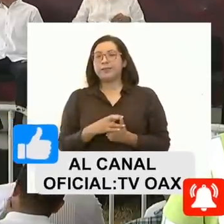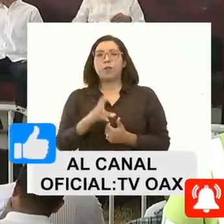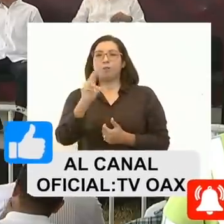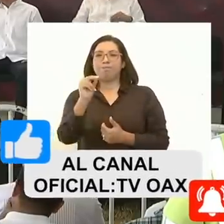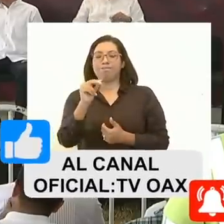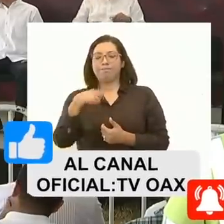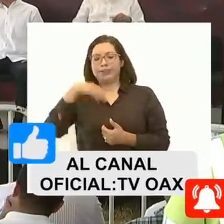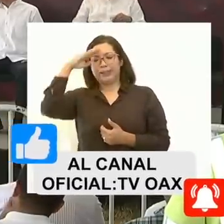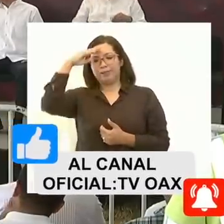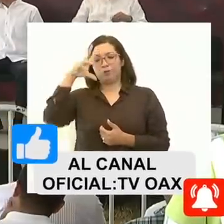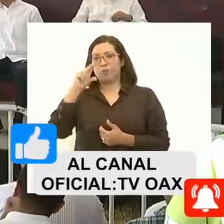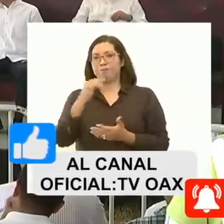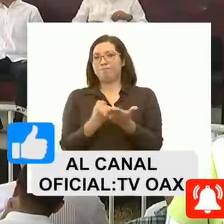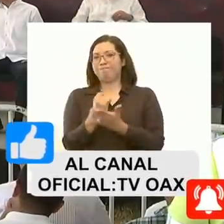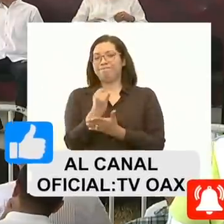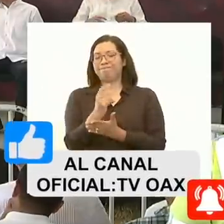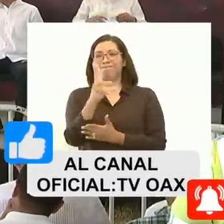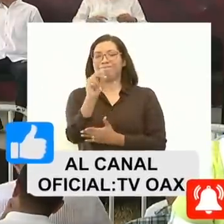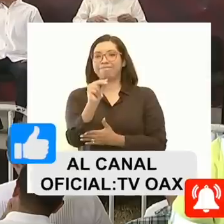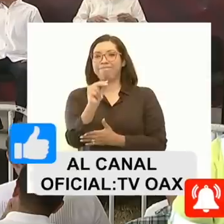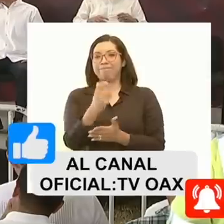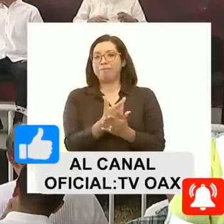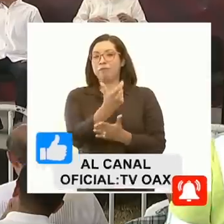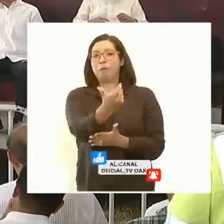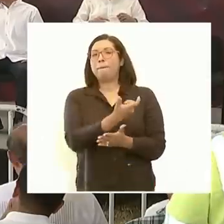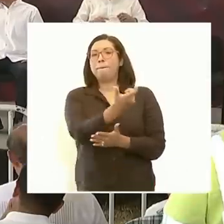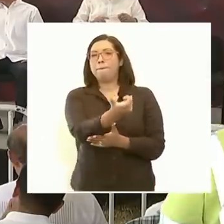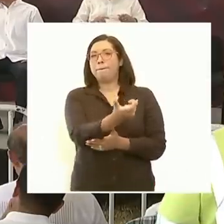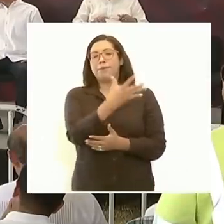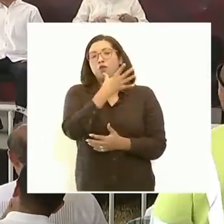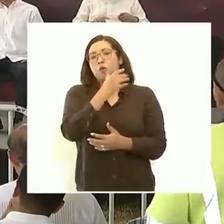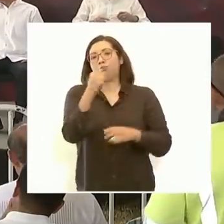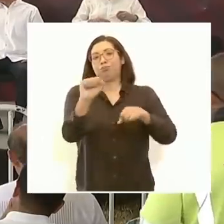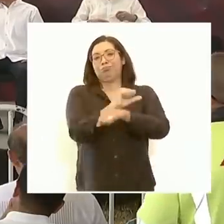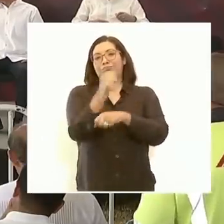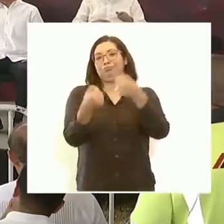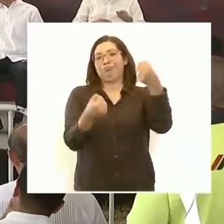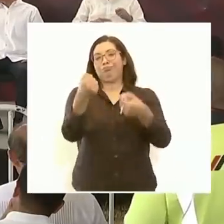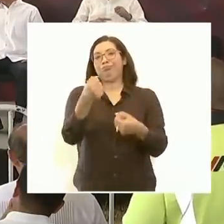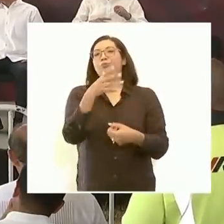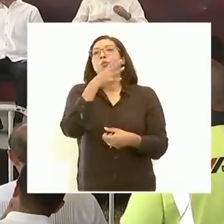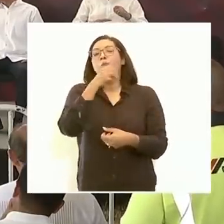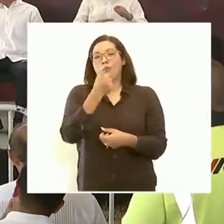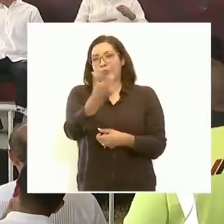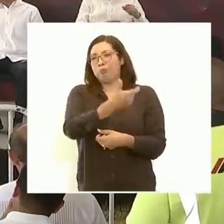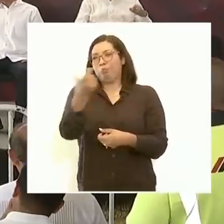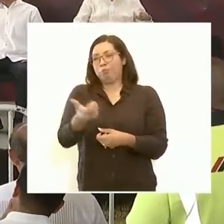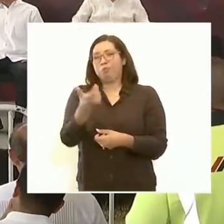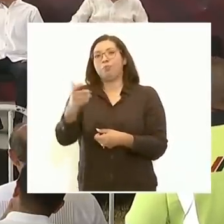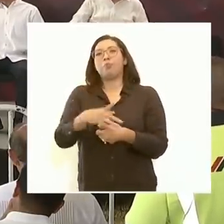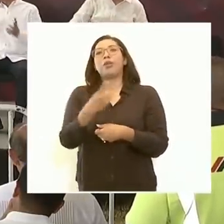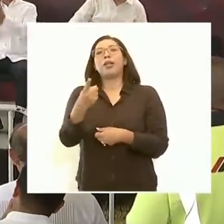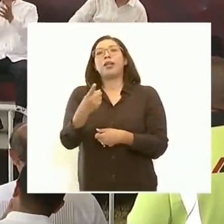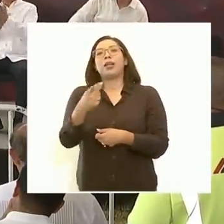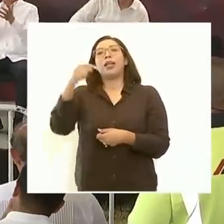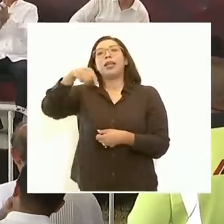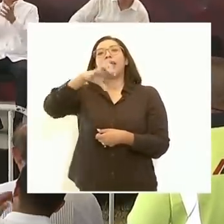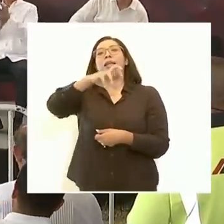paga, porque le tenemos que devolver algo de lo mucho que le ha dado Cancún a México.